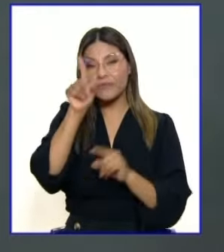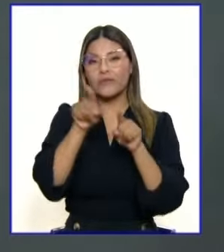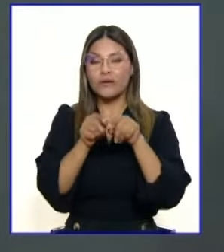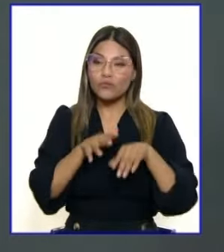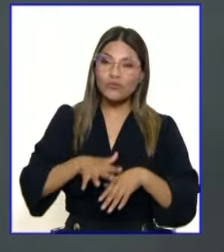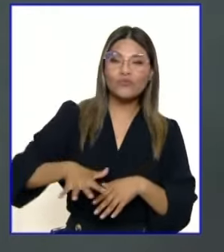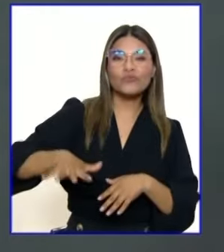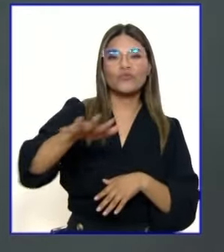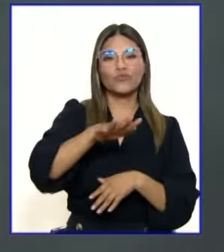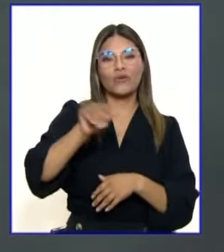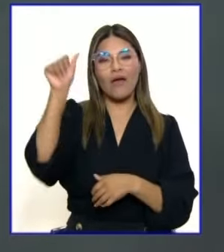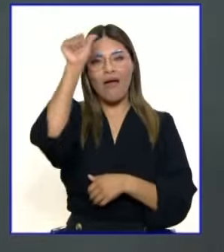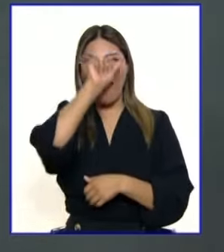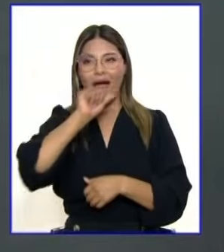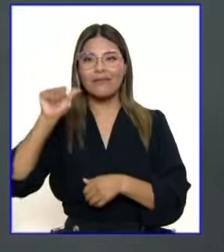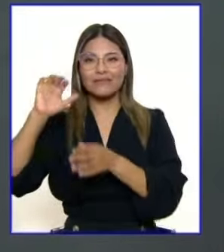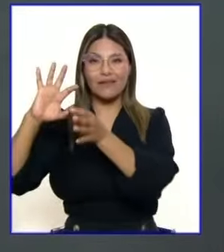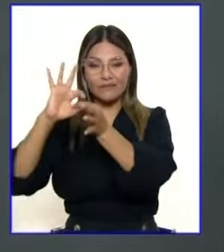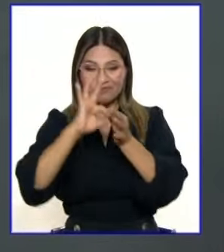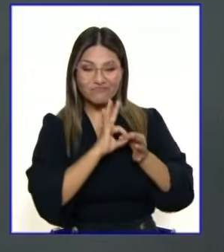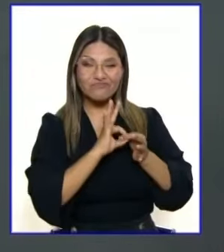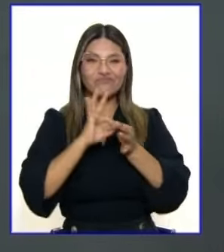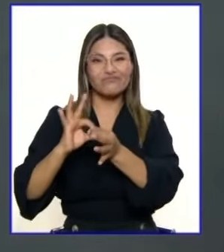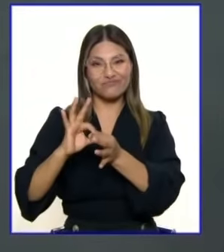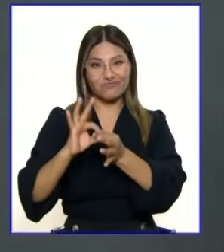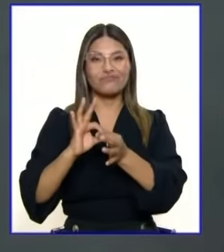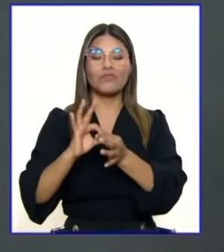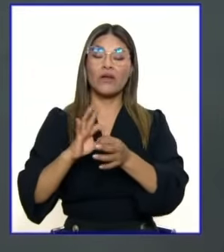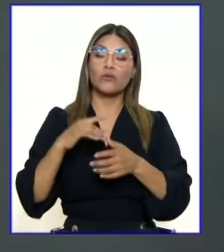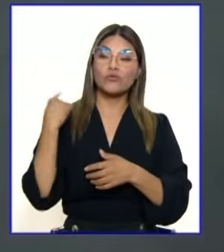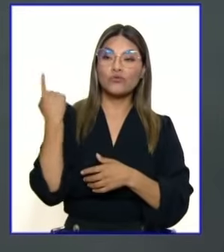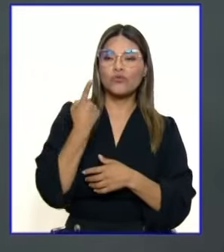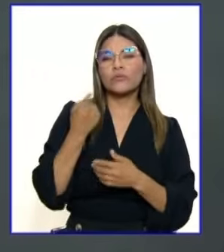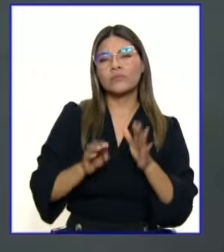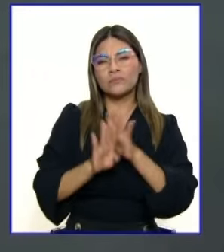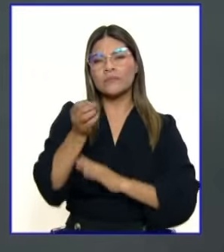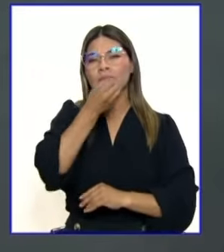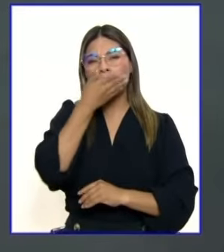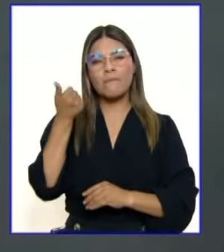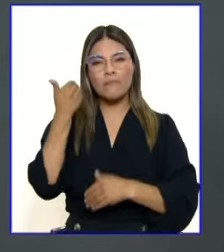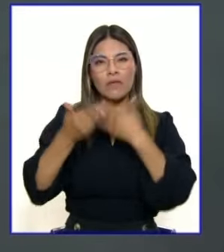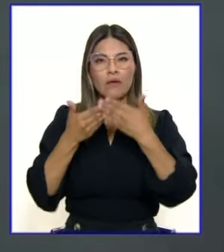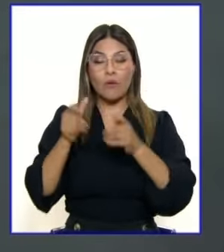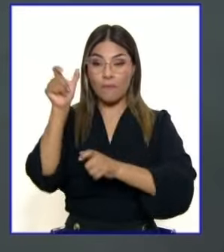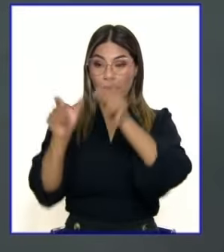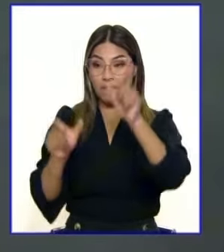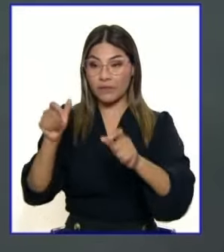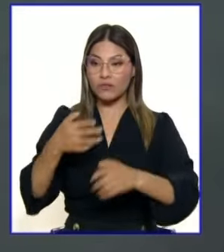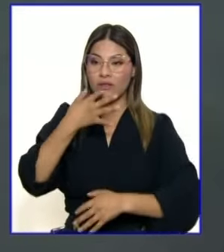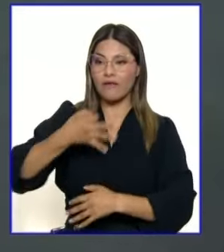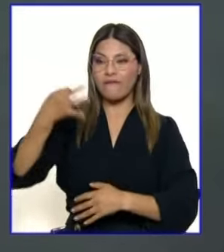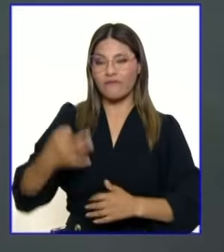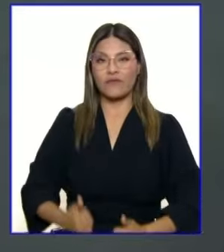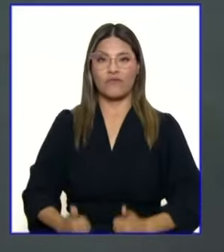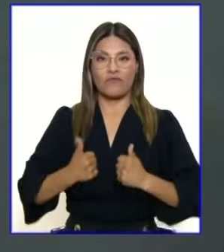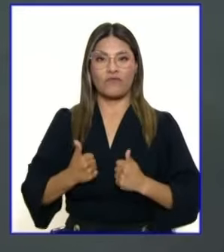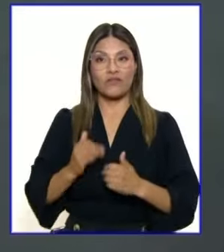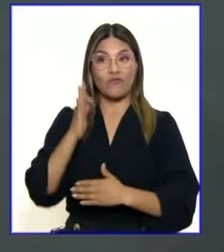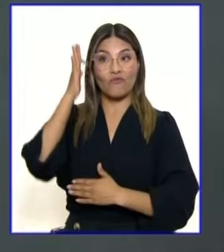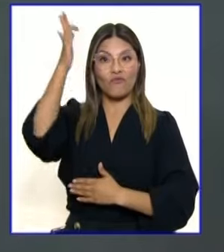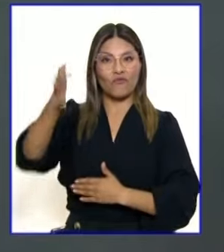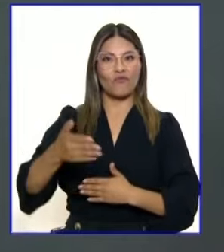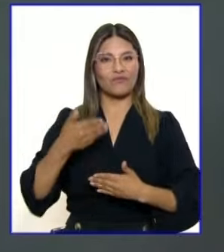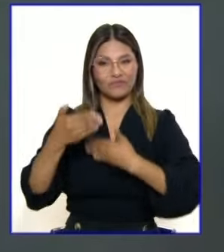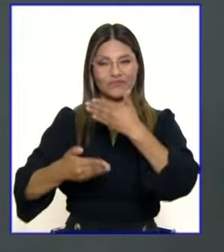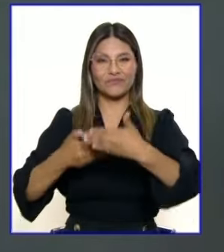región Asia-Pacífico, con miras a mejorar la calidad de vida de nuestros ciudadanos y de las futuras